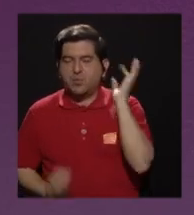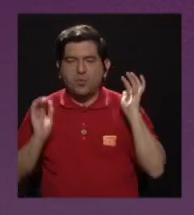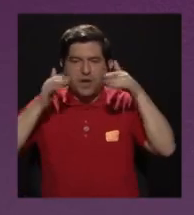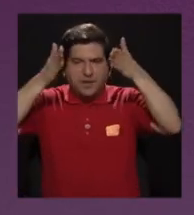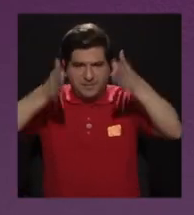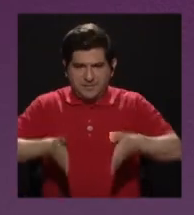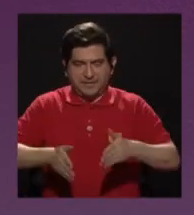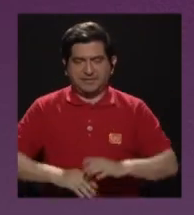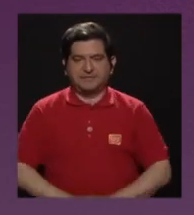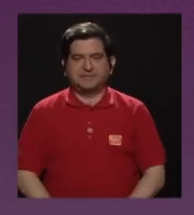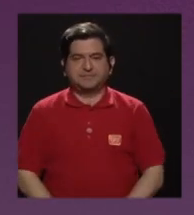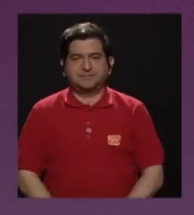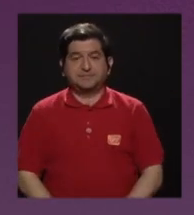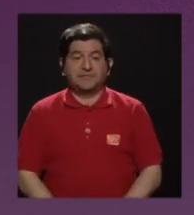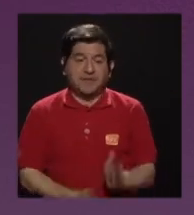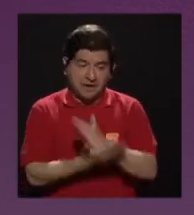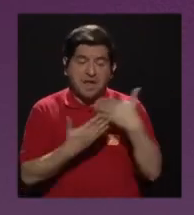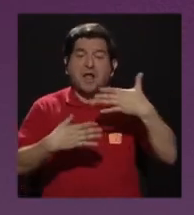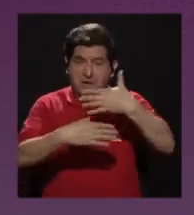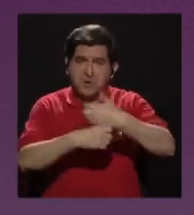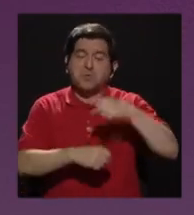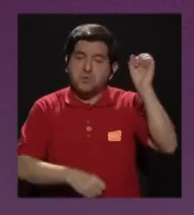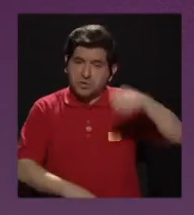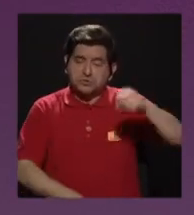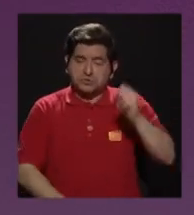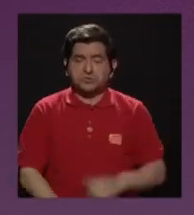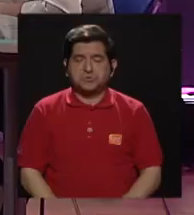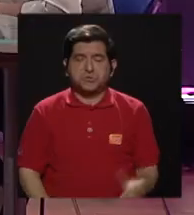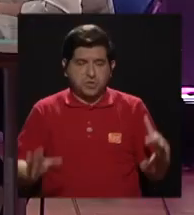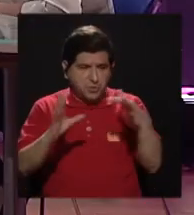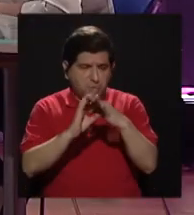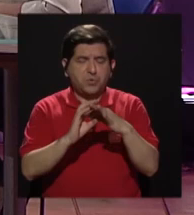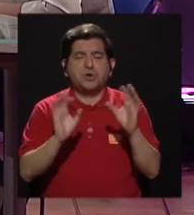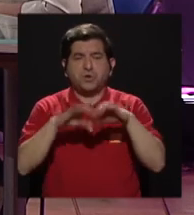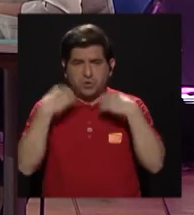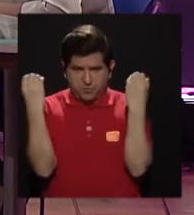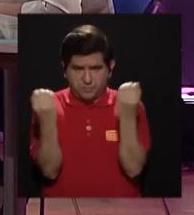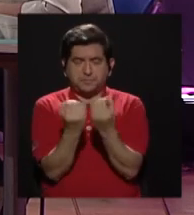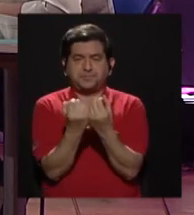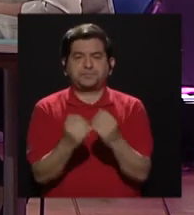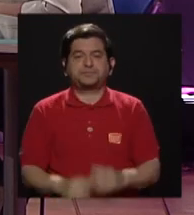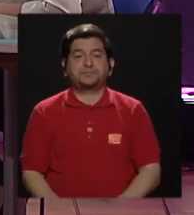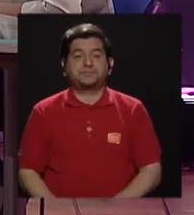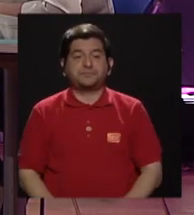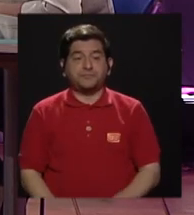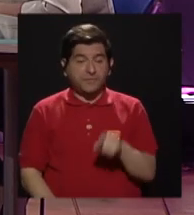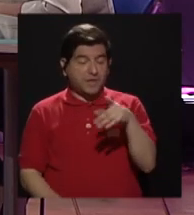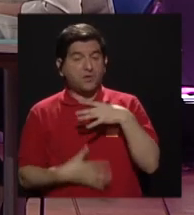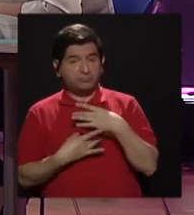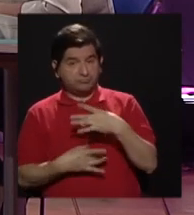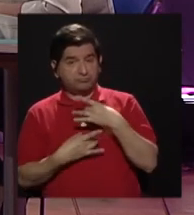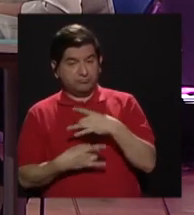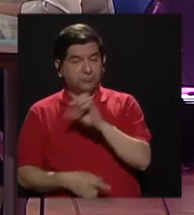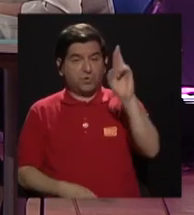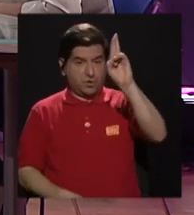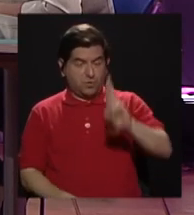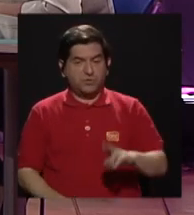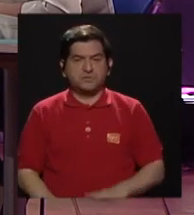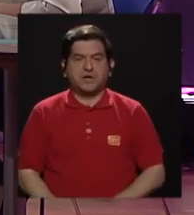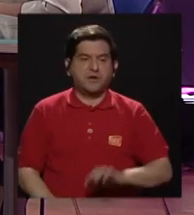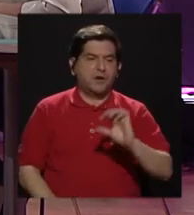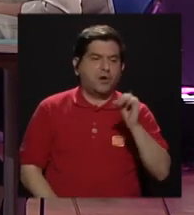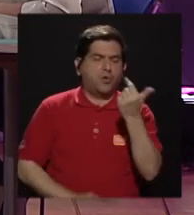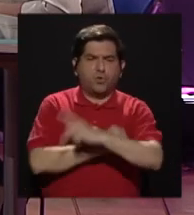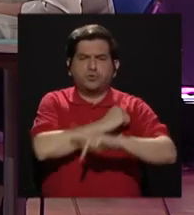migrantes. Muchas lo han logrado, ¿verdad? Se han unido en organizaciones que llama mucho la atención en Costa Rica, a diferencia de